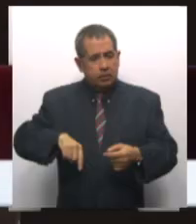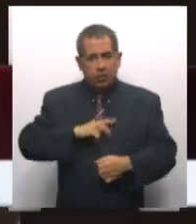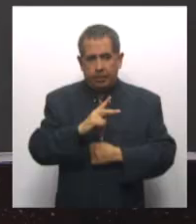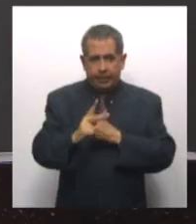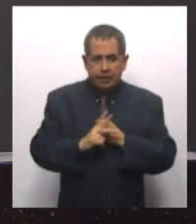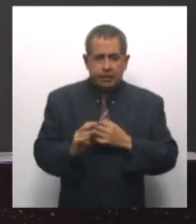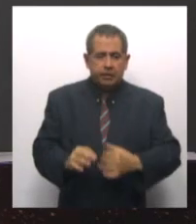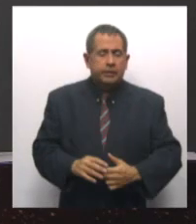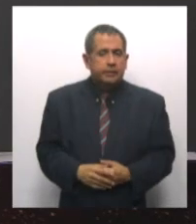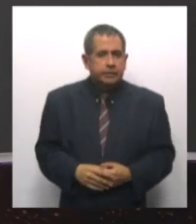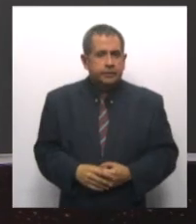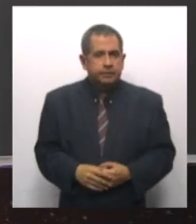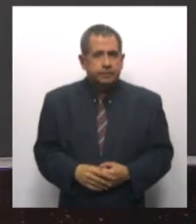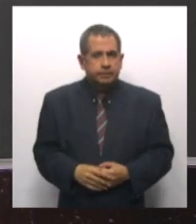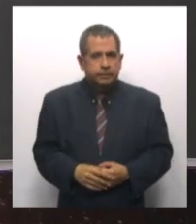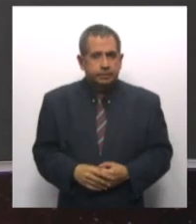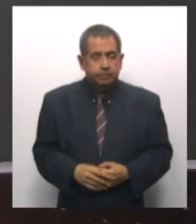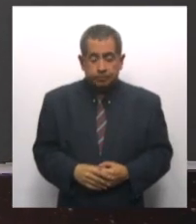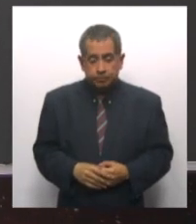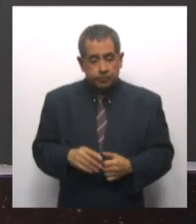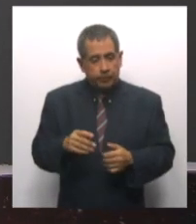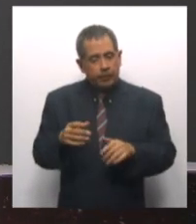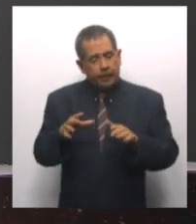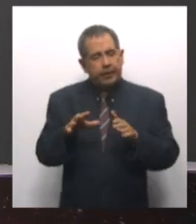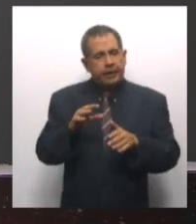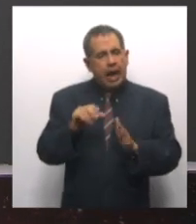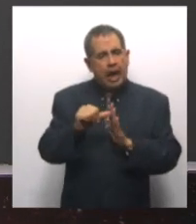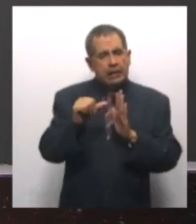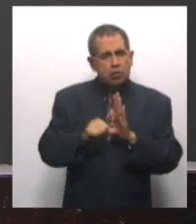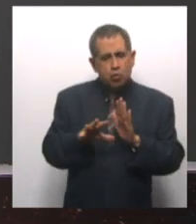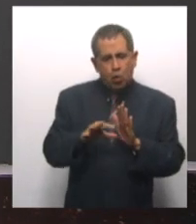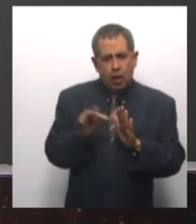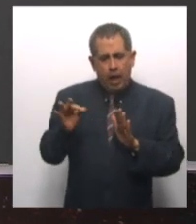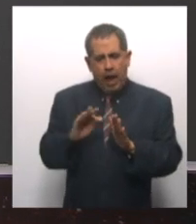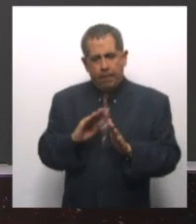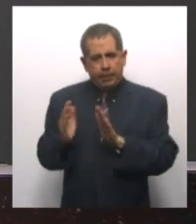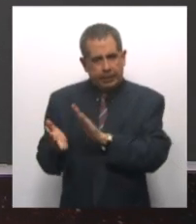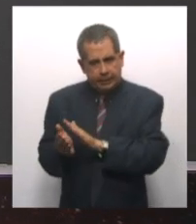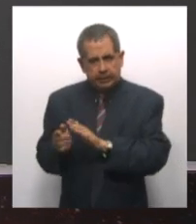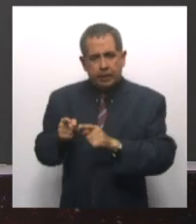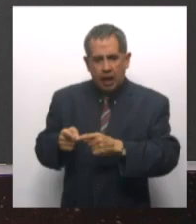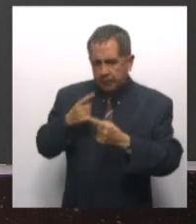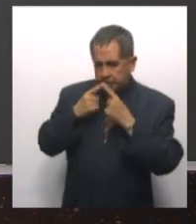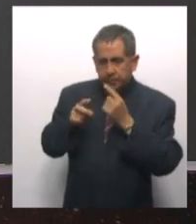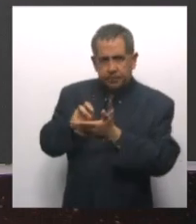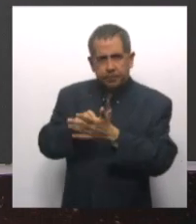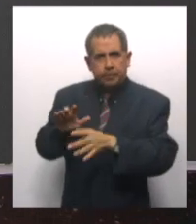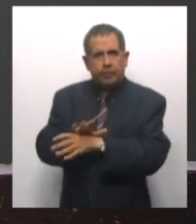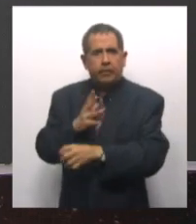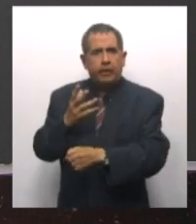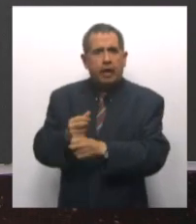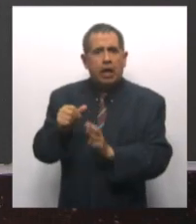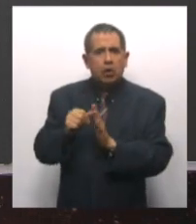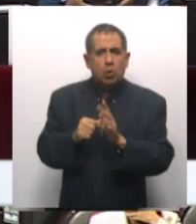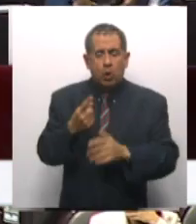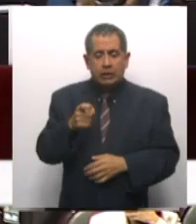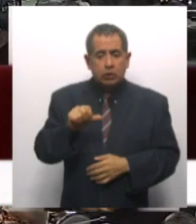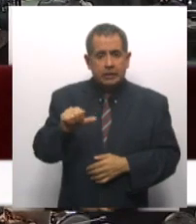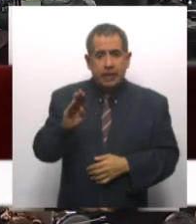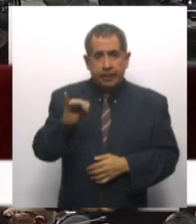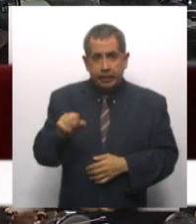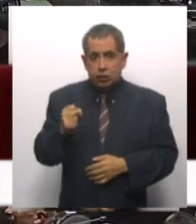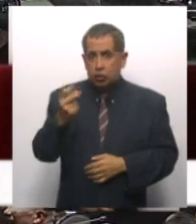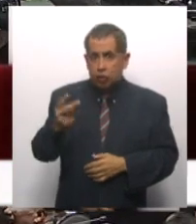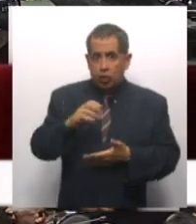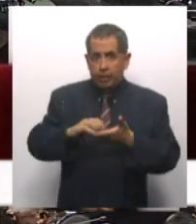país. Ya en el apartado de artículos reservados, el Pleno aceptó a discusión debatir modificación al artículo 116 bis